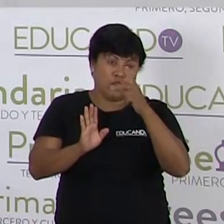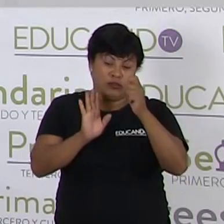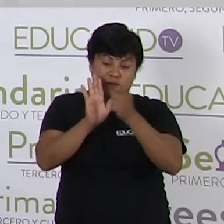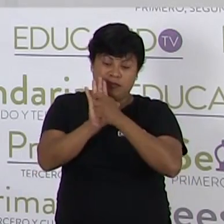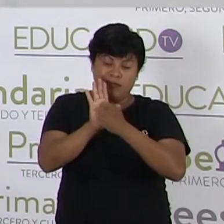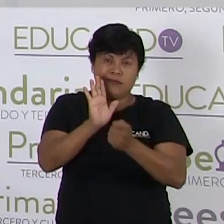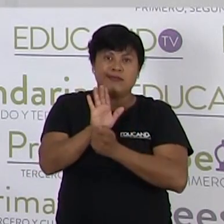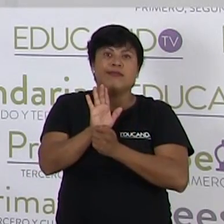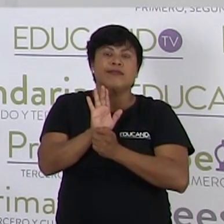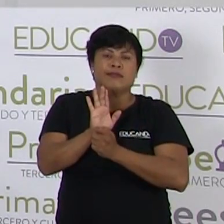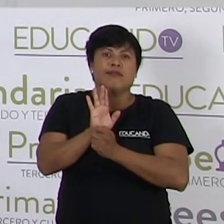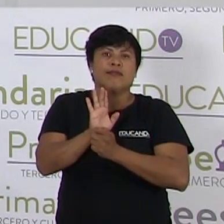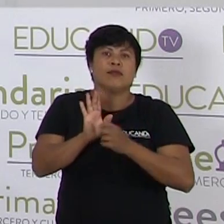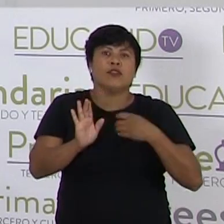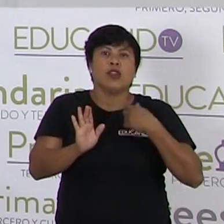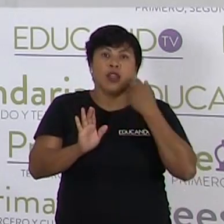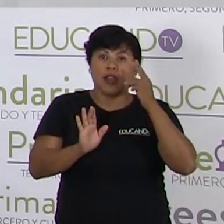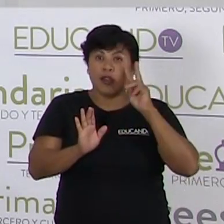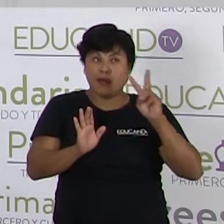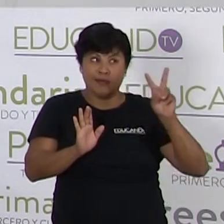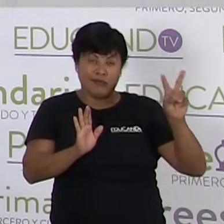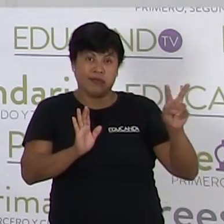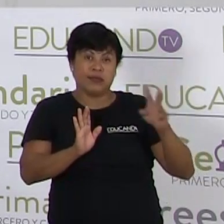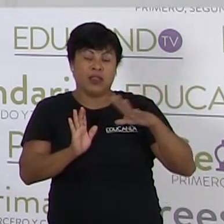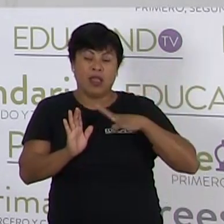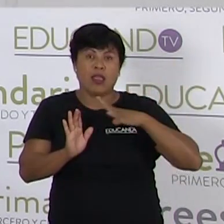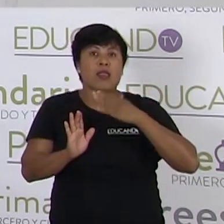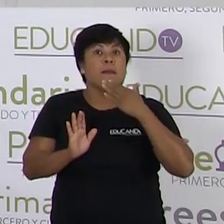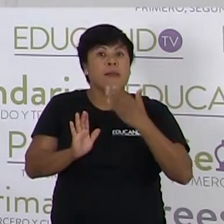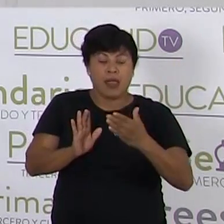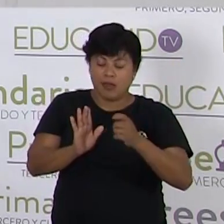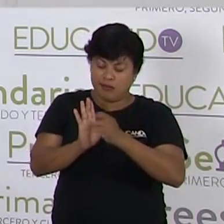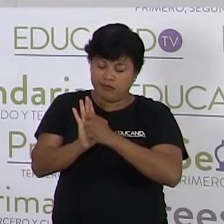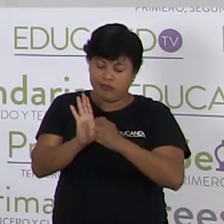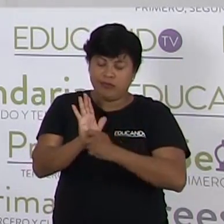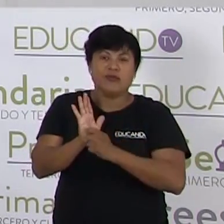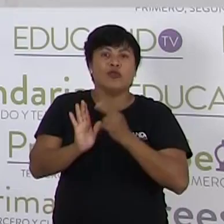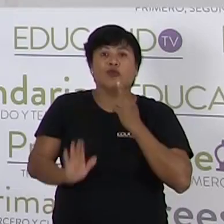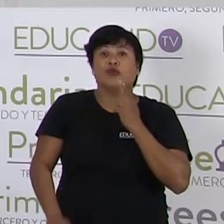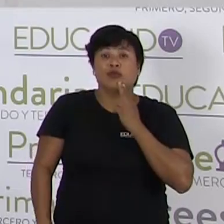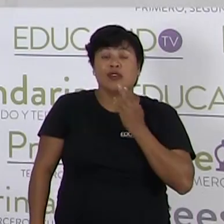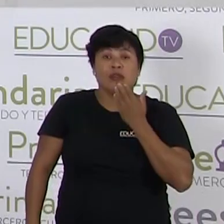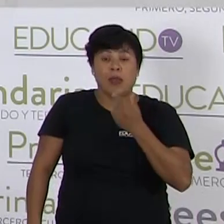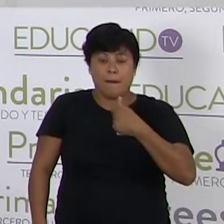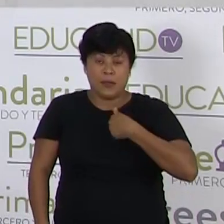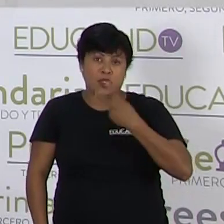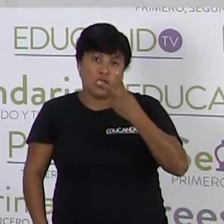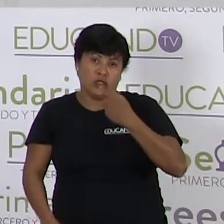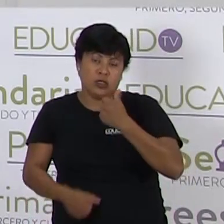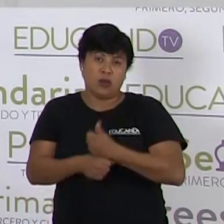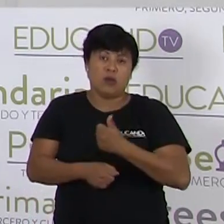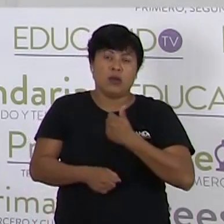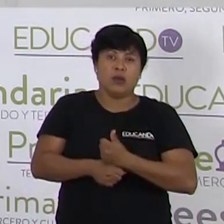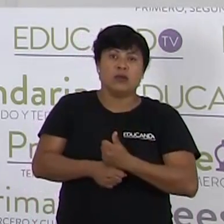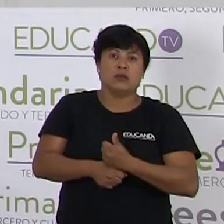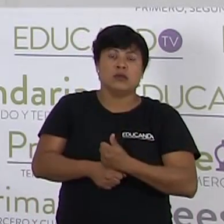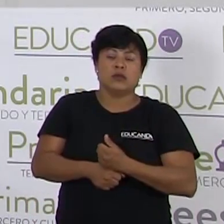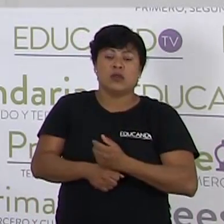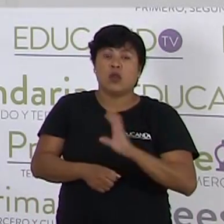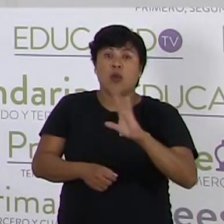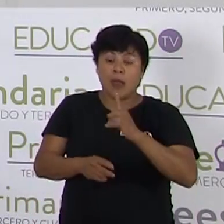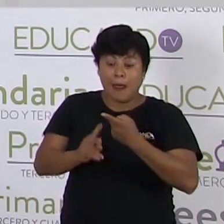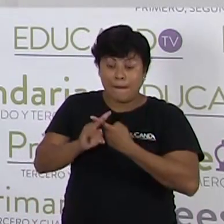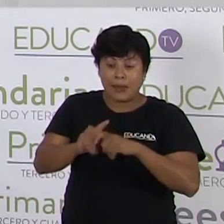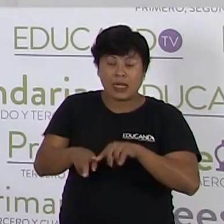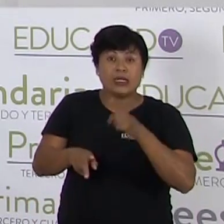puntos, quiero que lo observen porque están muy bien utilizados. Dice, mis dos abuelos, y como apenas va a